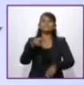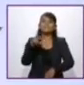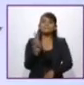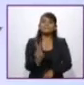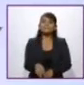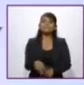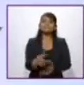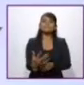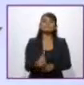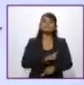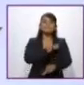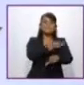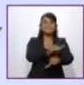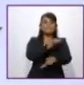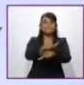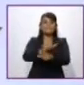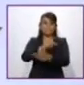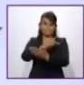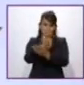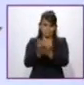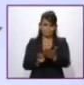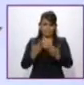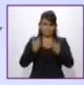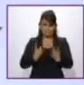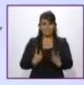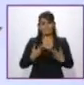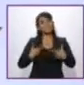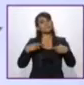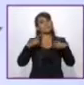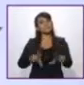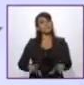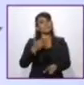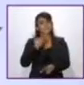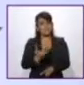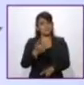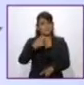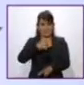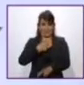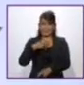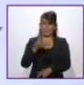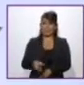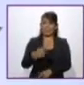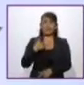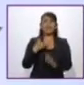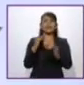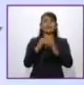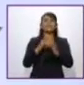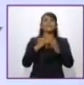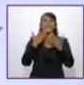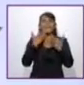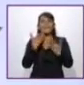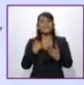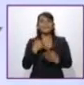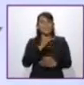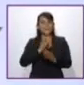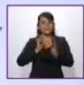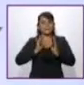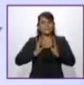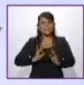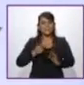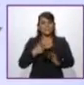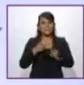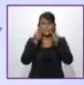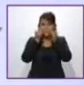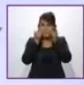estén acercadas a ellas. Aquí tienen una buena representación, aquí es en donde tienen la verdadera casa y aquí es en donde vamos a estar escuchando su